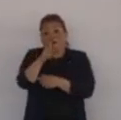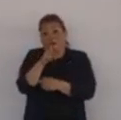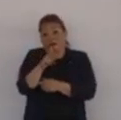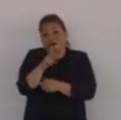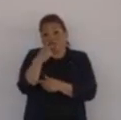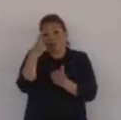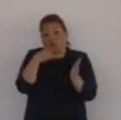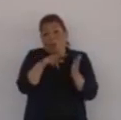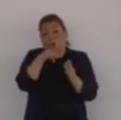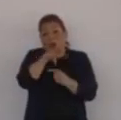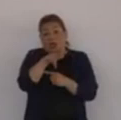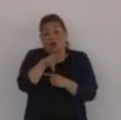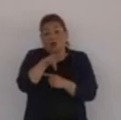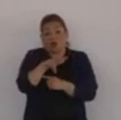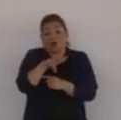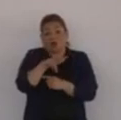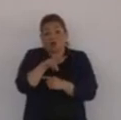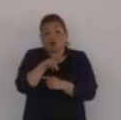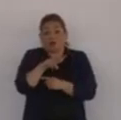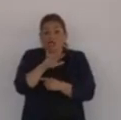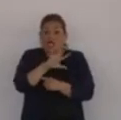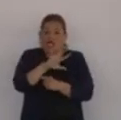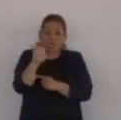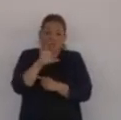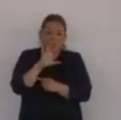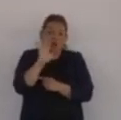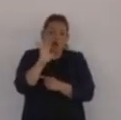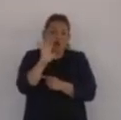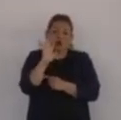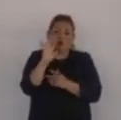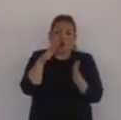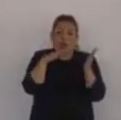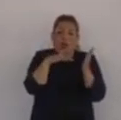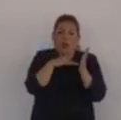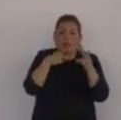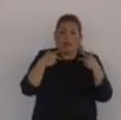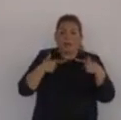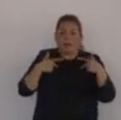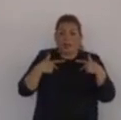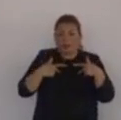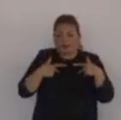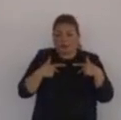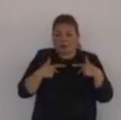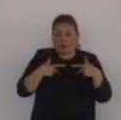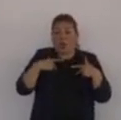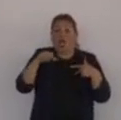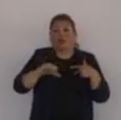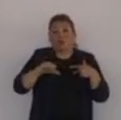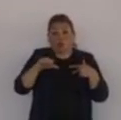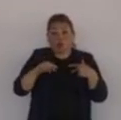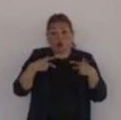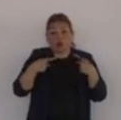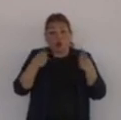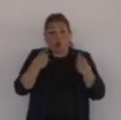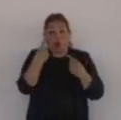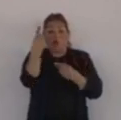En 2018 la recibían 550 mil personas, hoy la reciben